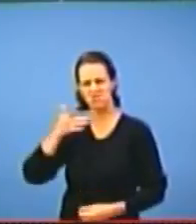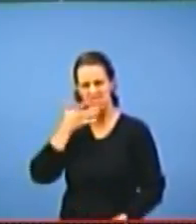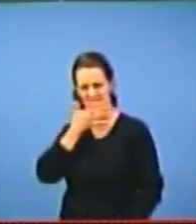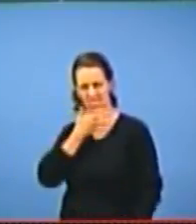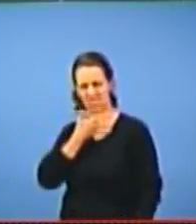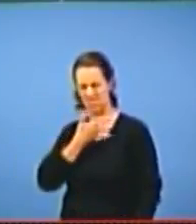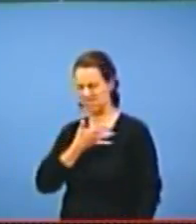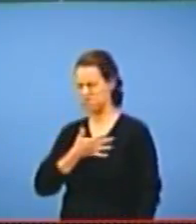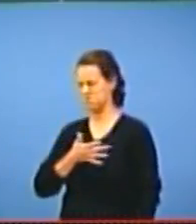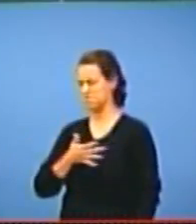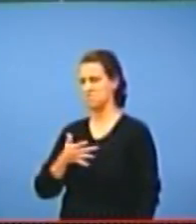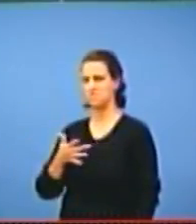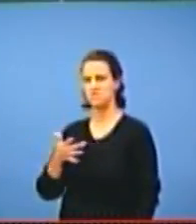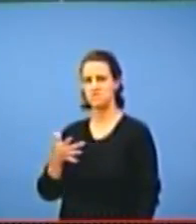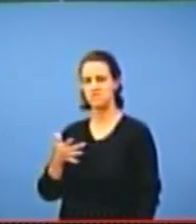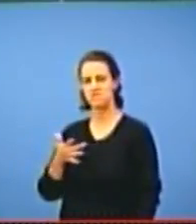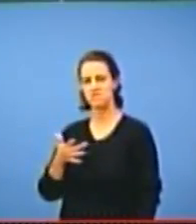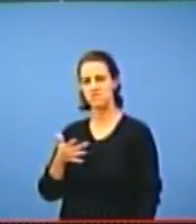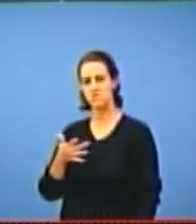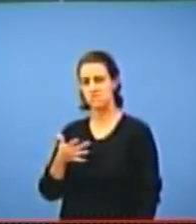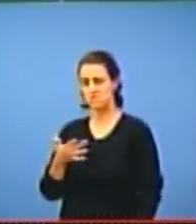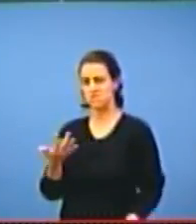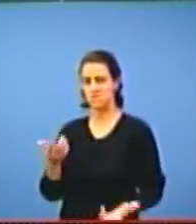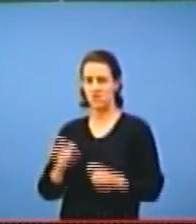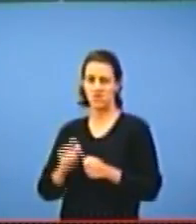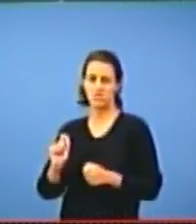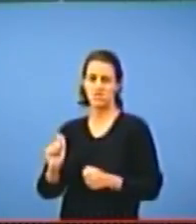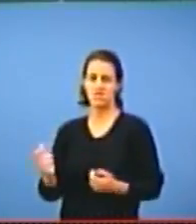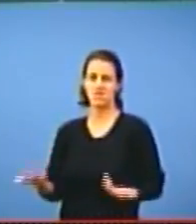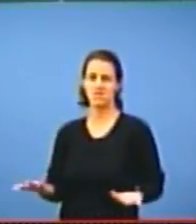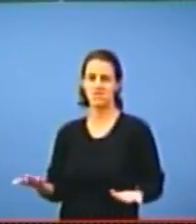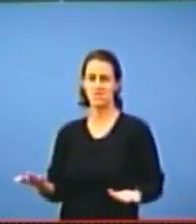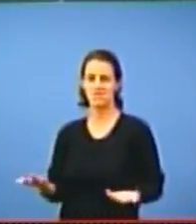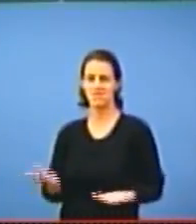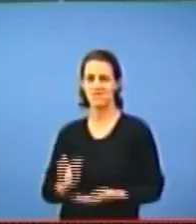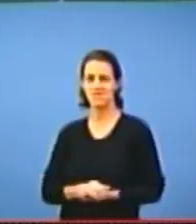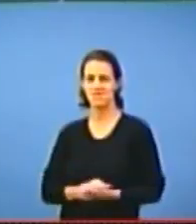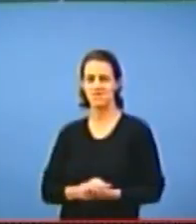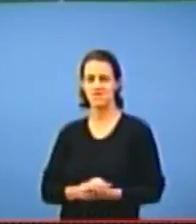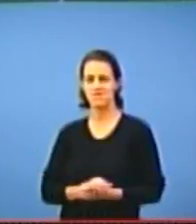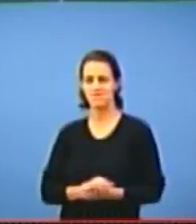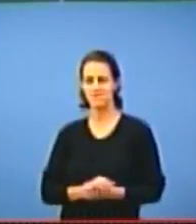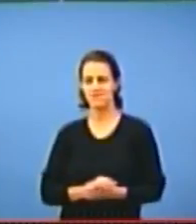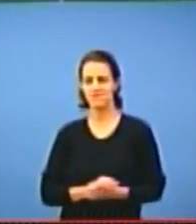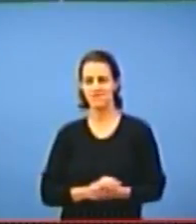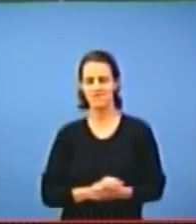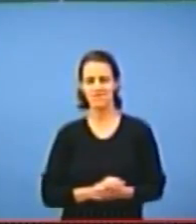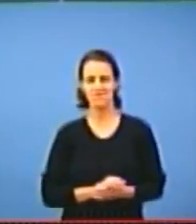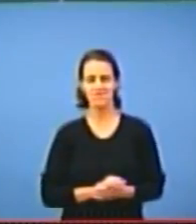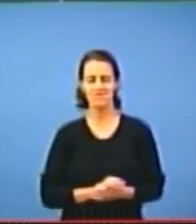No comía cosas buenas. Langosta no era cosa buena. Era la comida que él tenía, que nadie le daba nada a él.